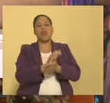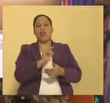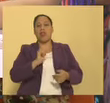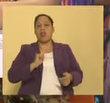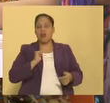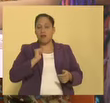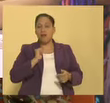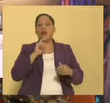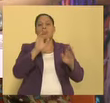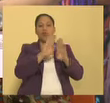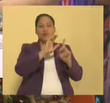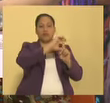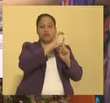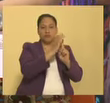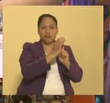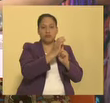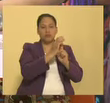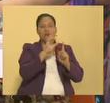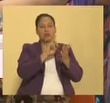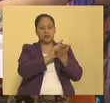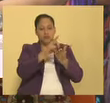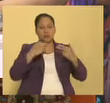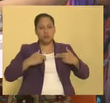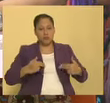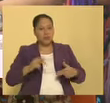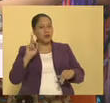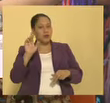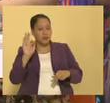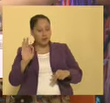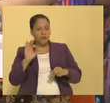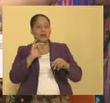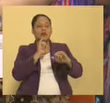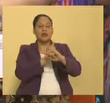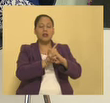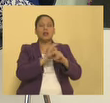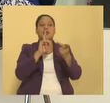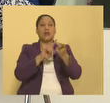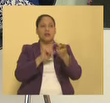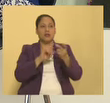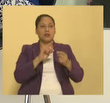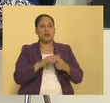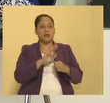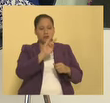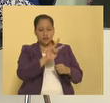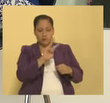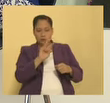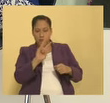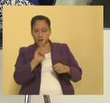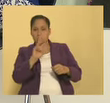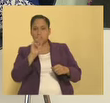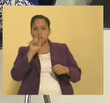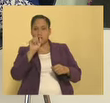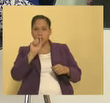es con la Comisión de Derechos Humanos del Distrito Federal. La página es